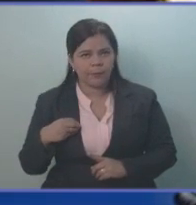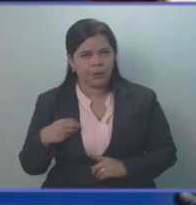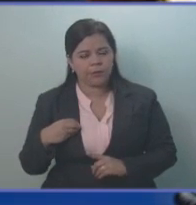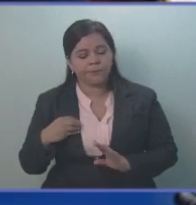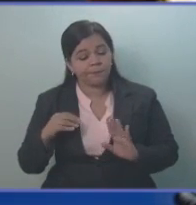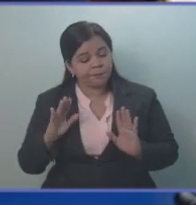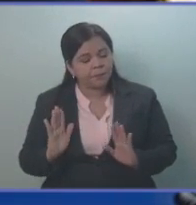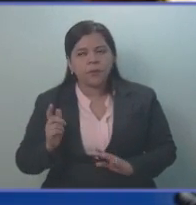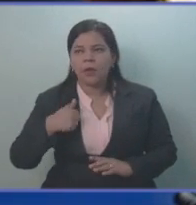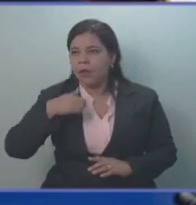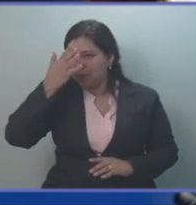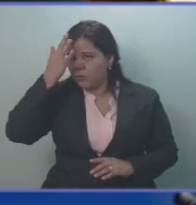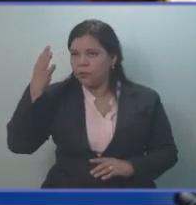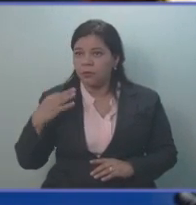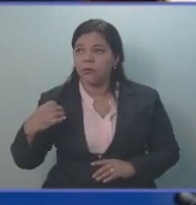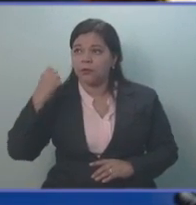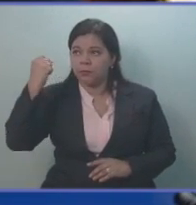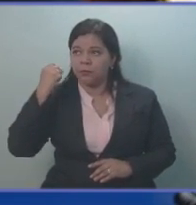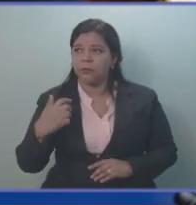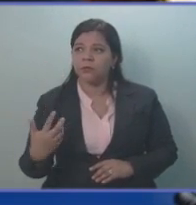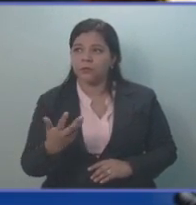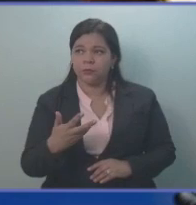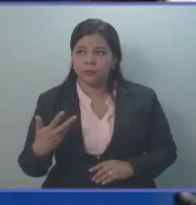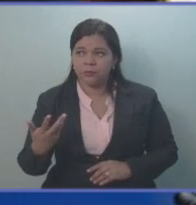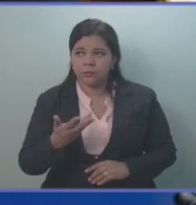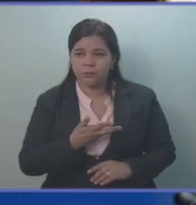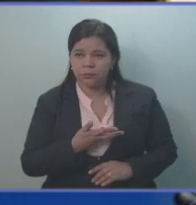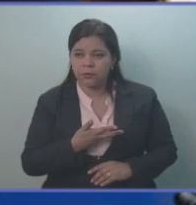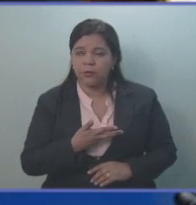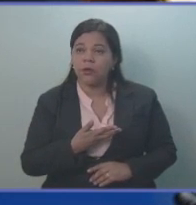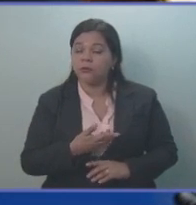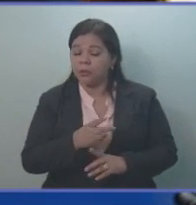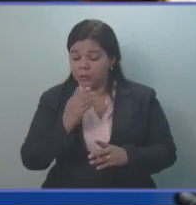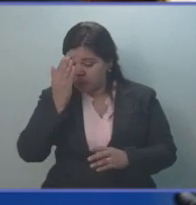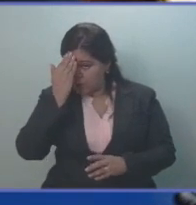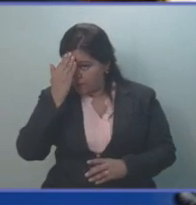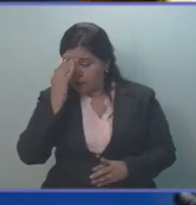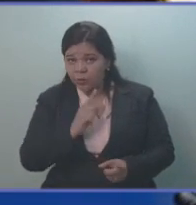que es importante destacar que el cambio climático